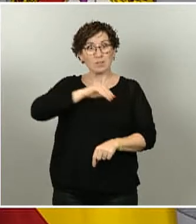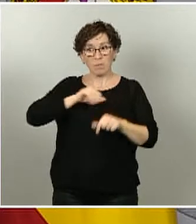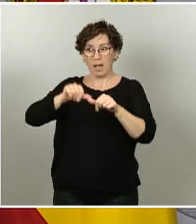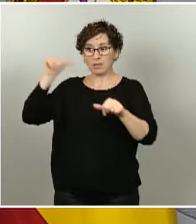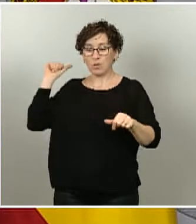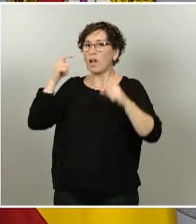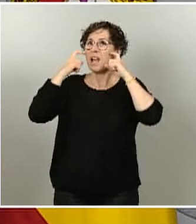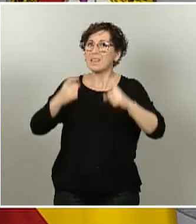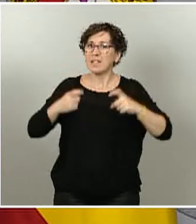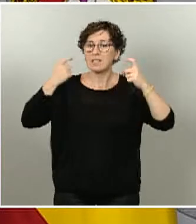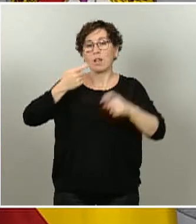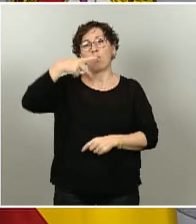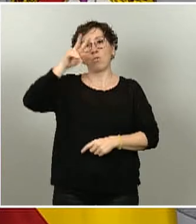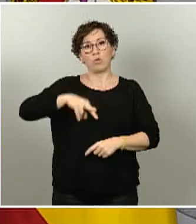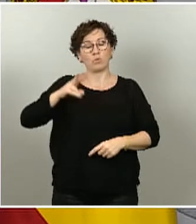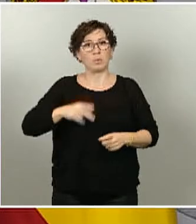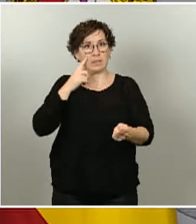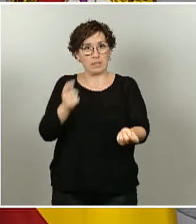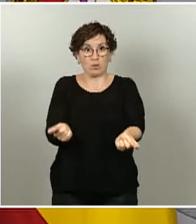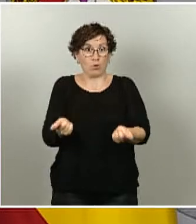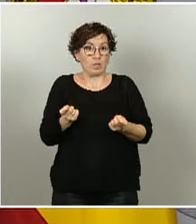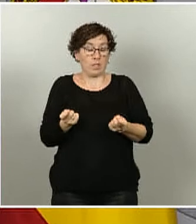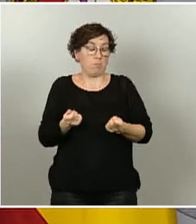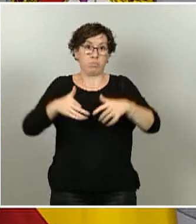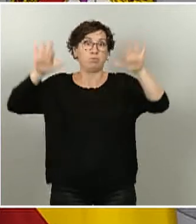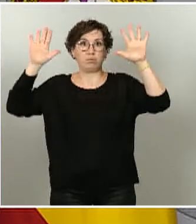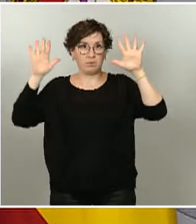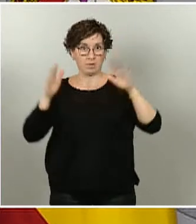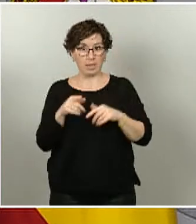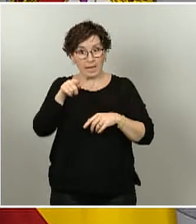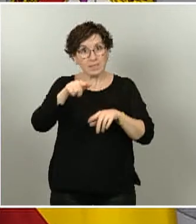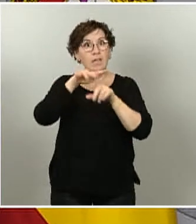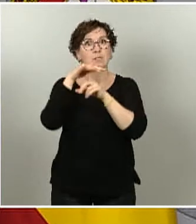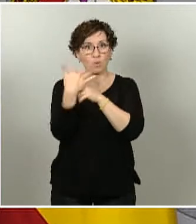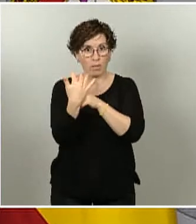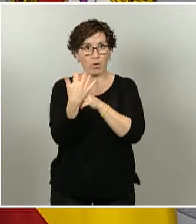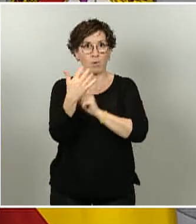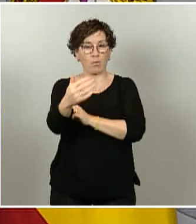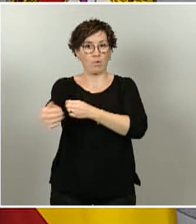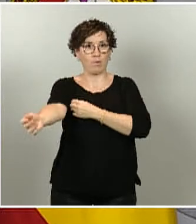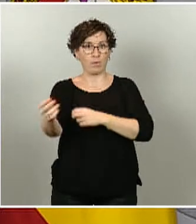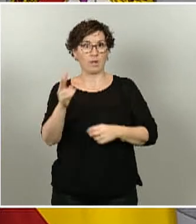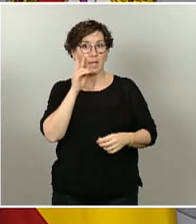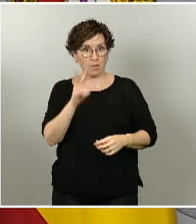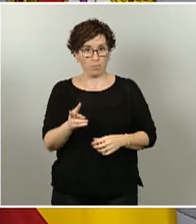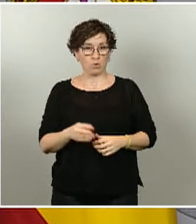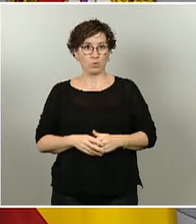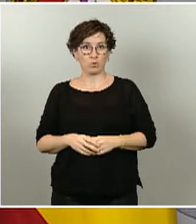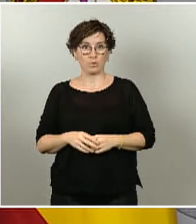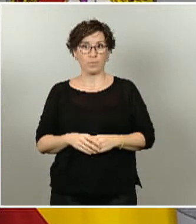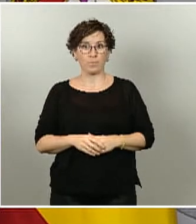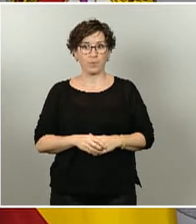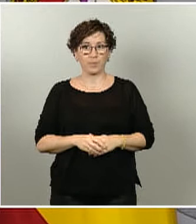confinamiento. Esta es la situación que estamos viendo y hacía usted referencia a que si el Gobierno tiene algún tipo de